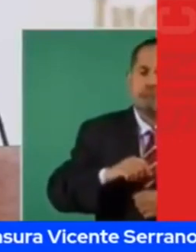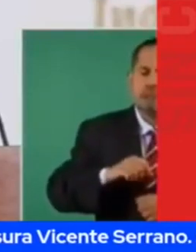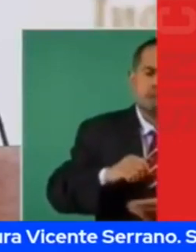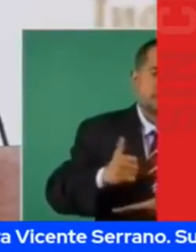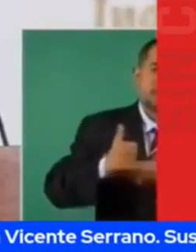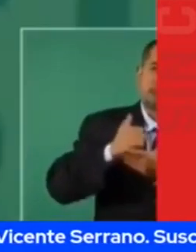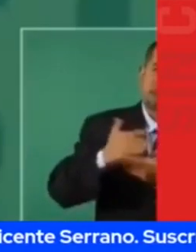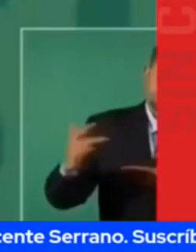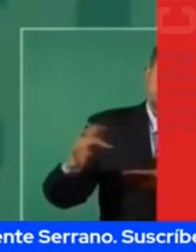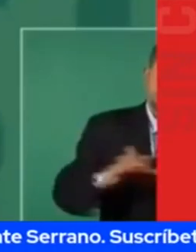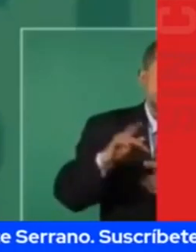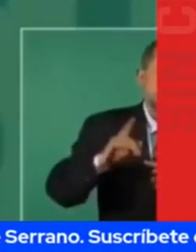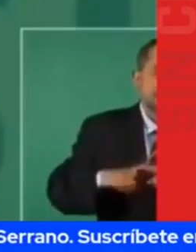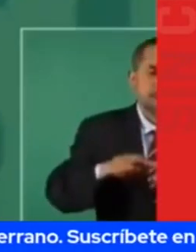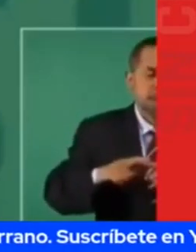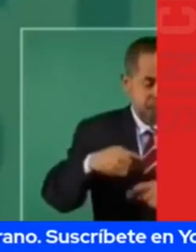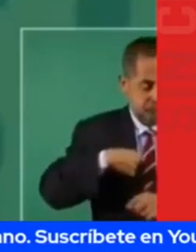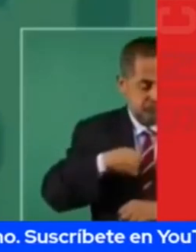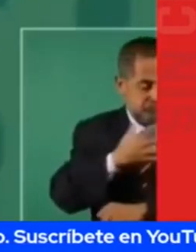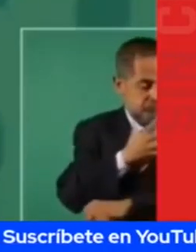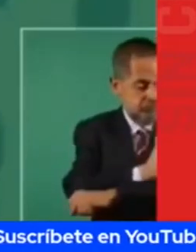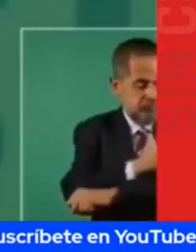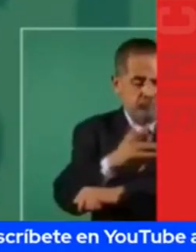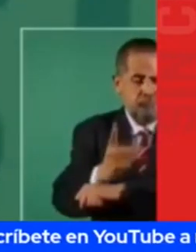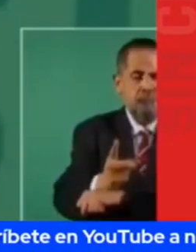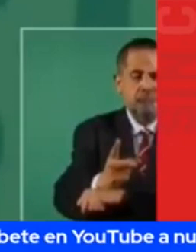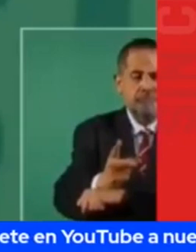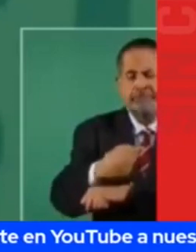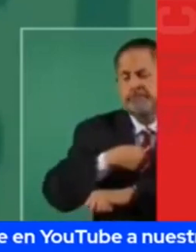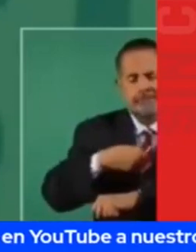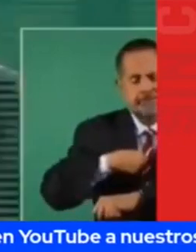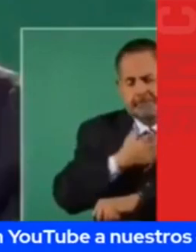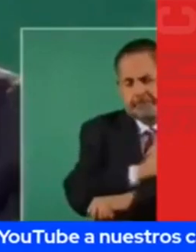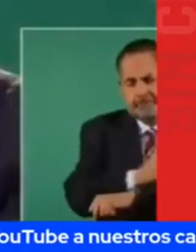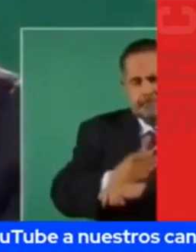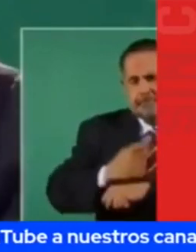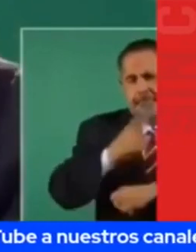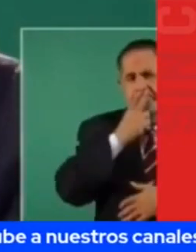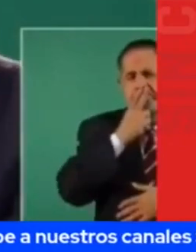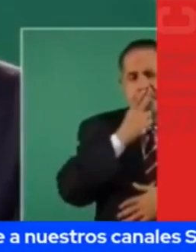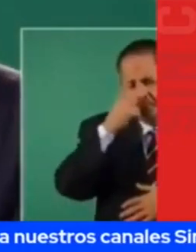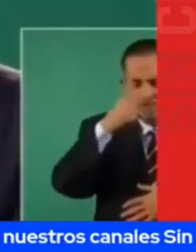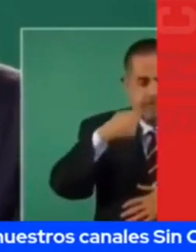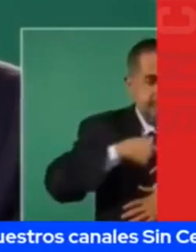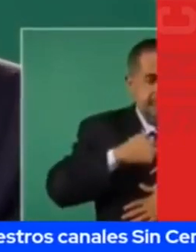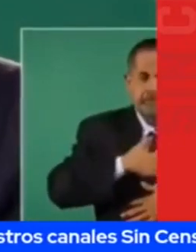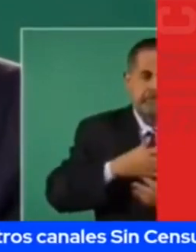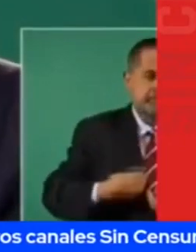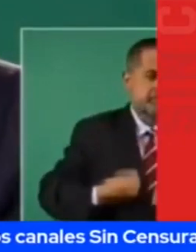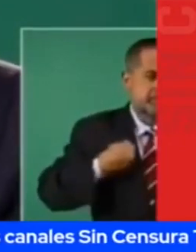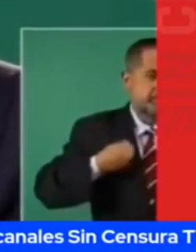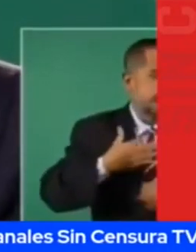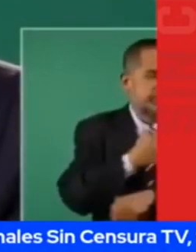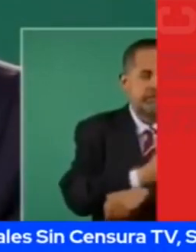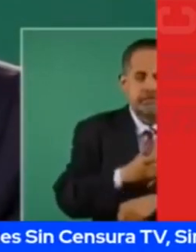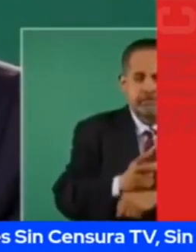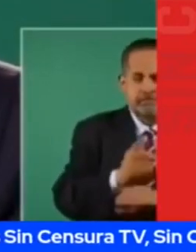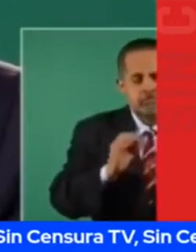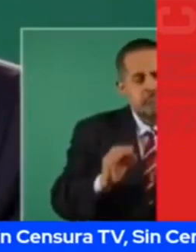es mi honestidad, que es lo que estimo más importante en mi vida.